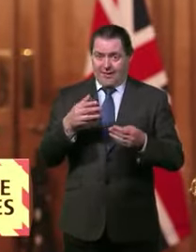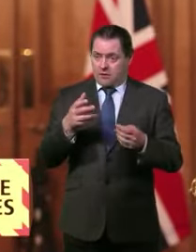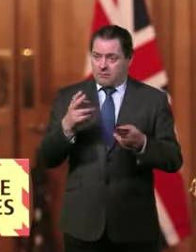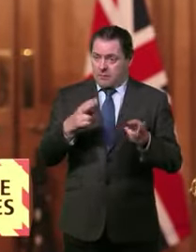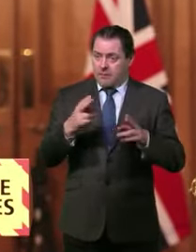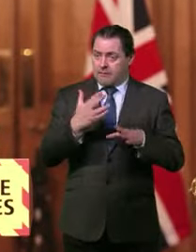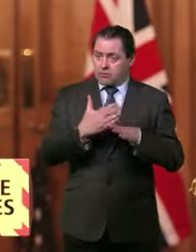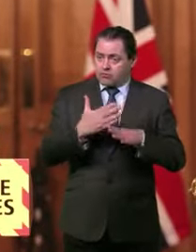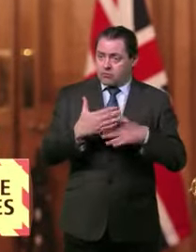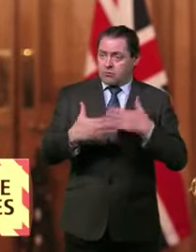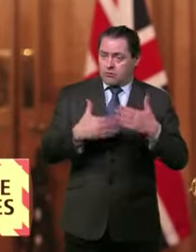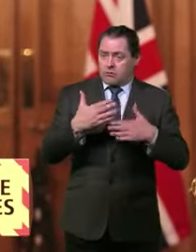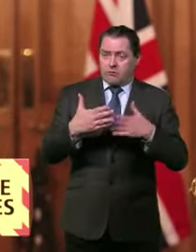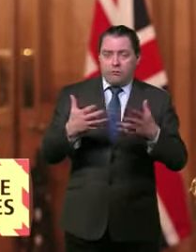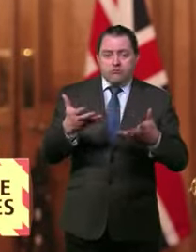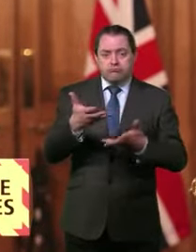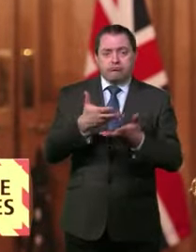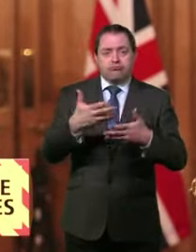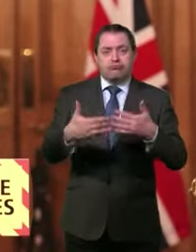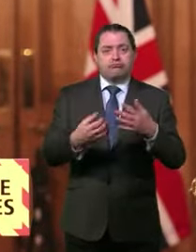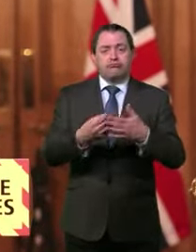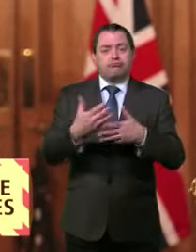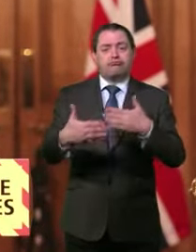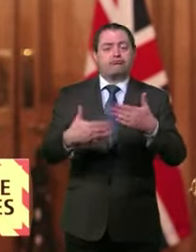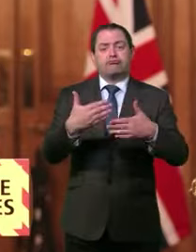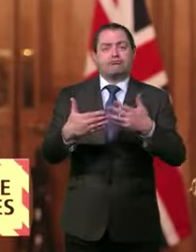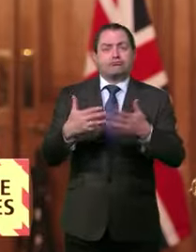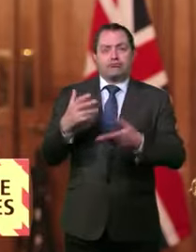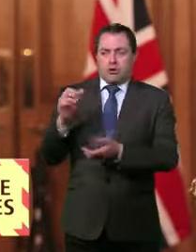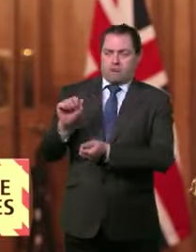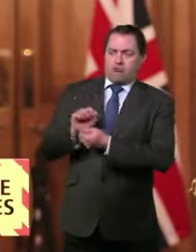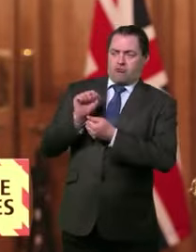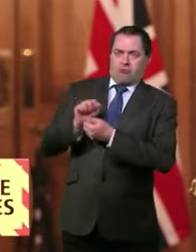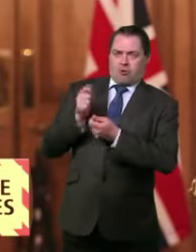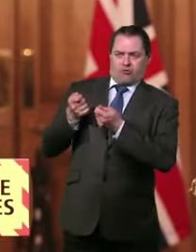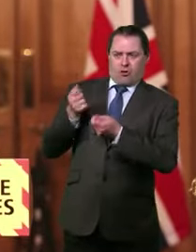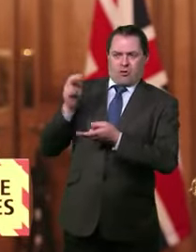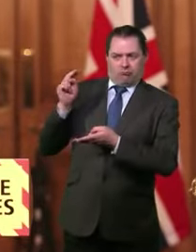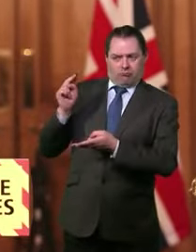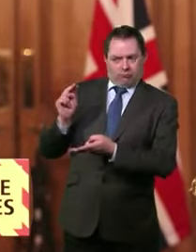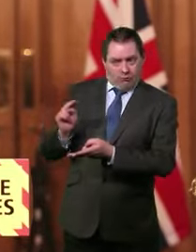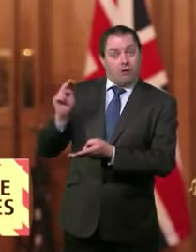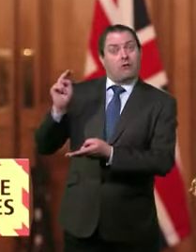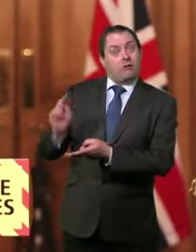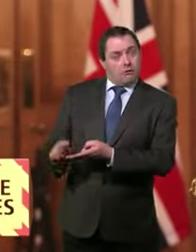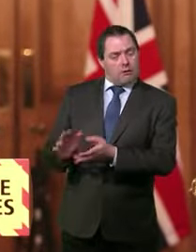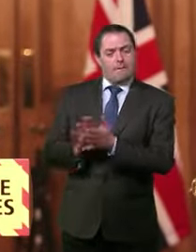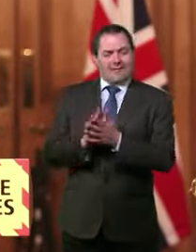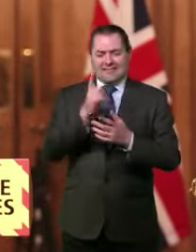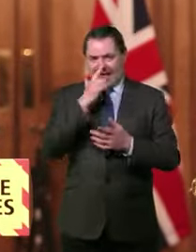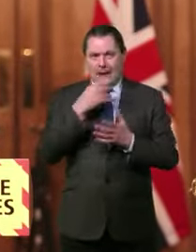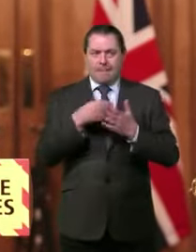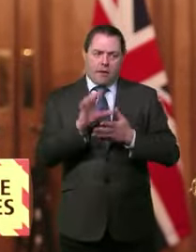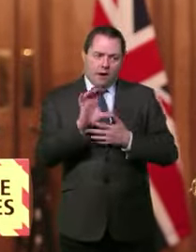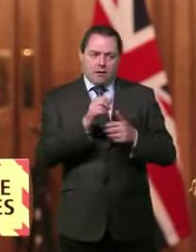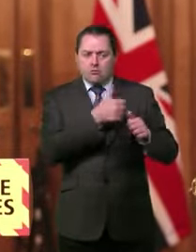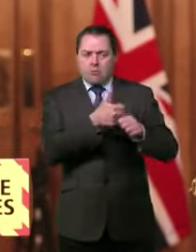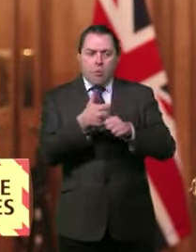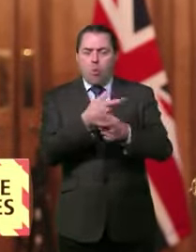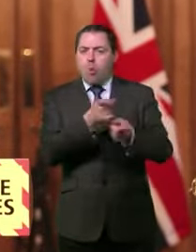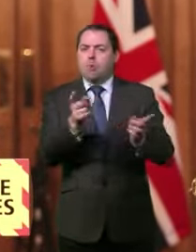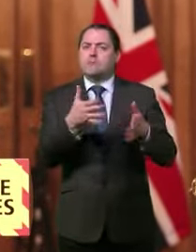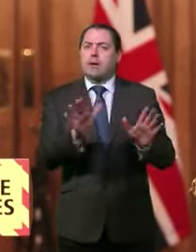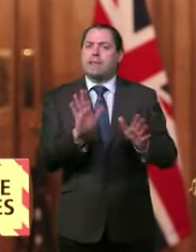endeudamiento no podremos financiar los servicios públicos más fuertes que la gente quiere ver cuando llegue la próxima crisis